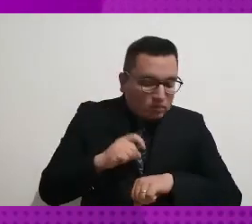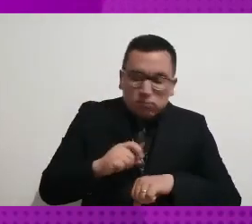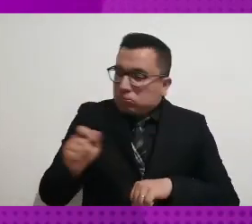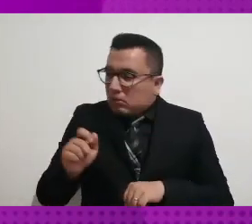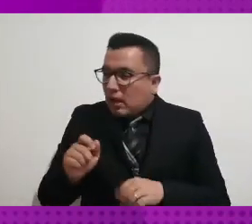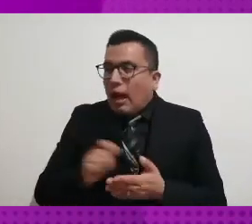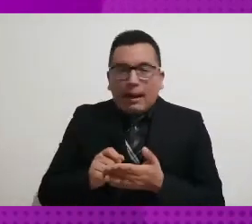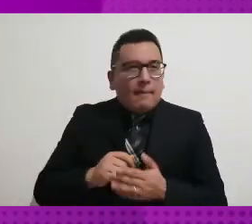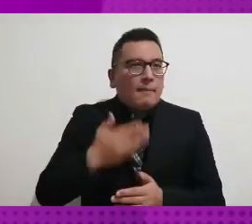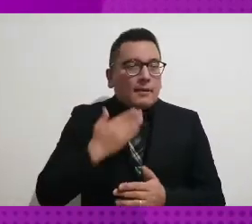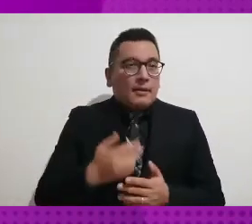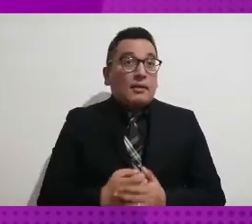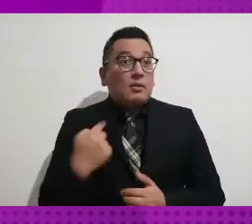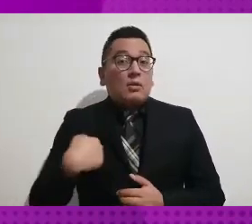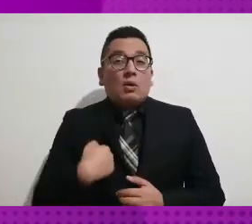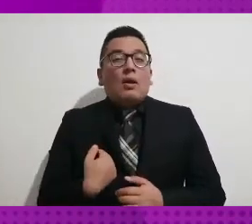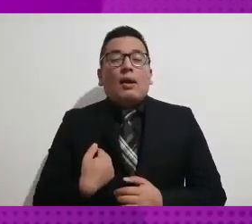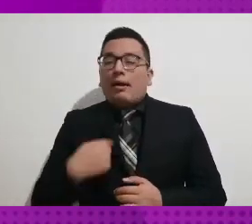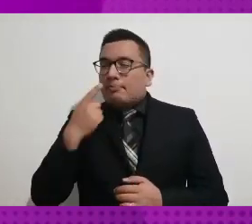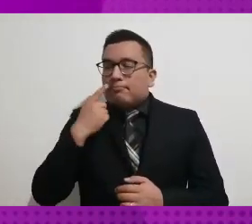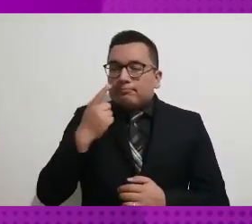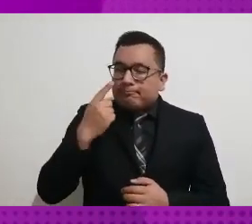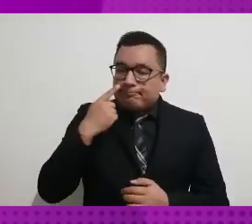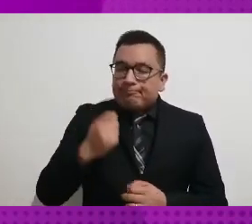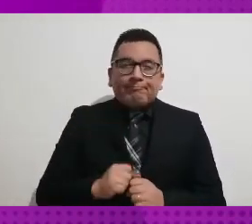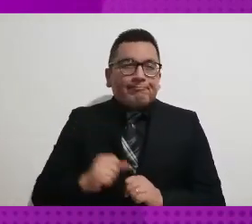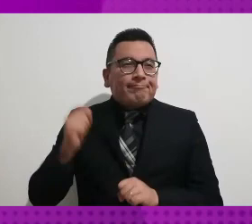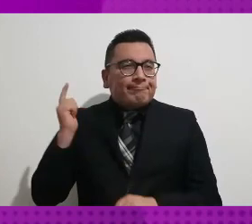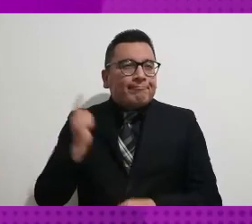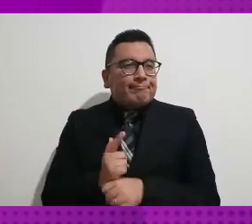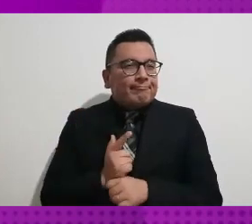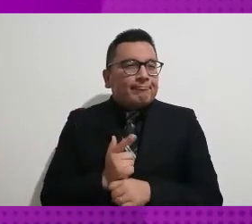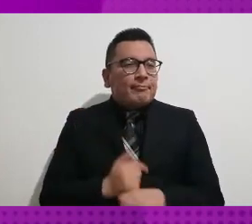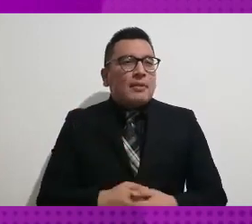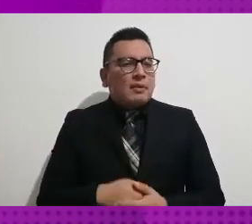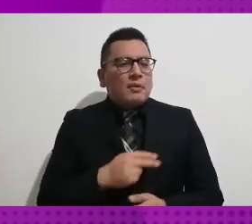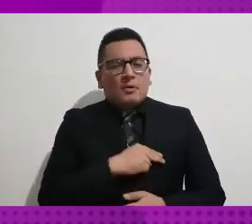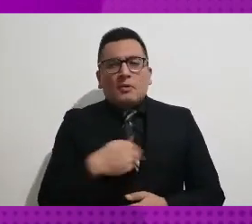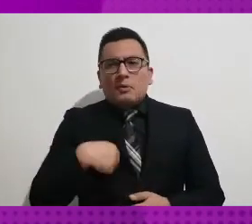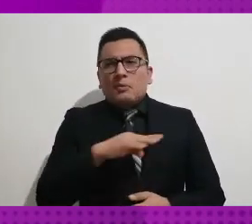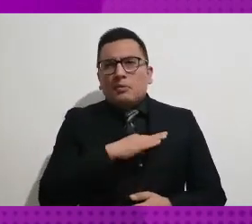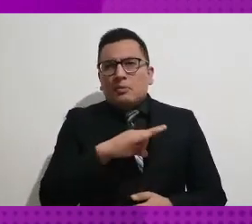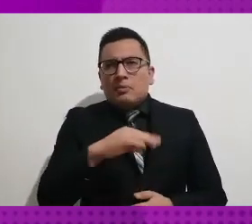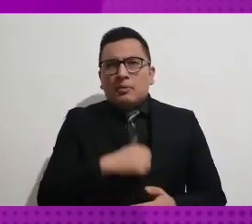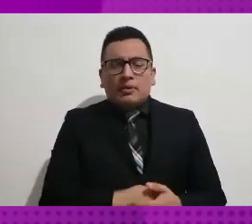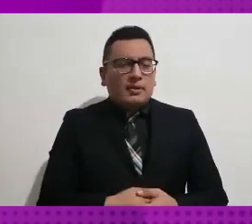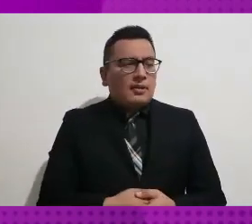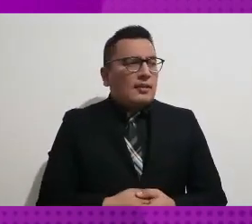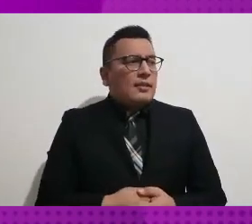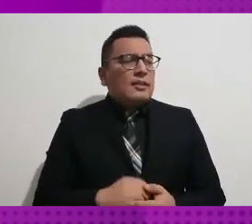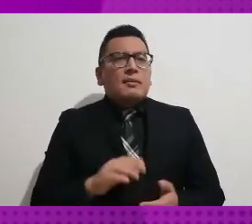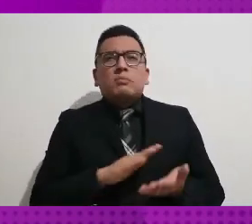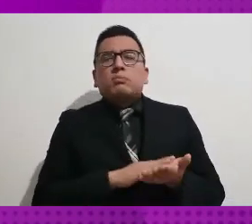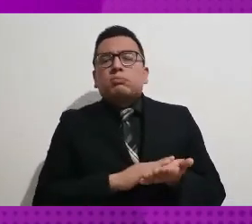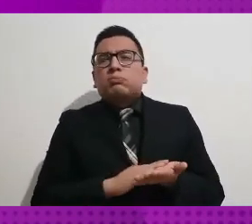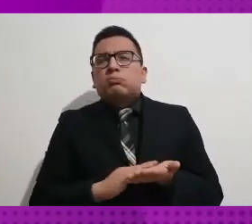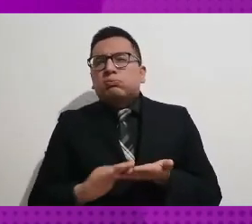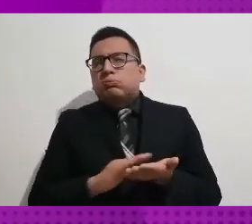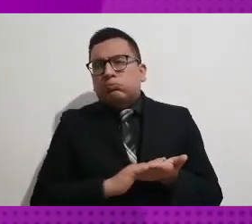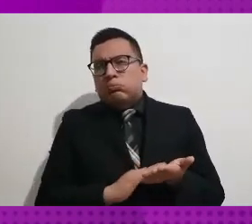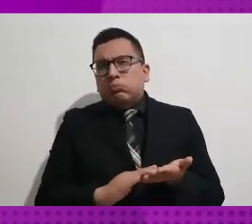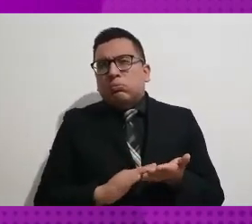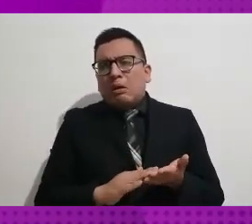etcétera. Y una cosa que me di cuenta, que podemos hacer muchas boletas en braille, pero sí nos hace